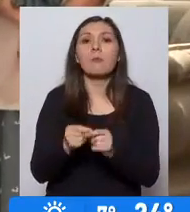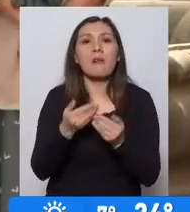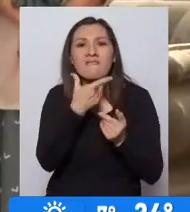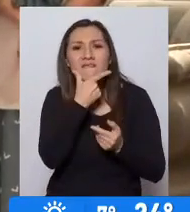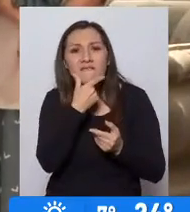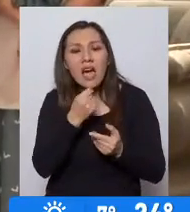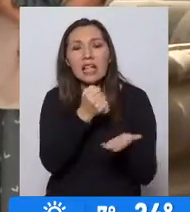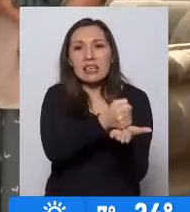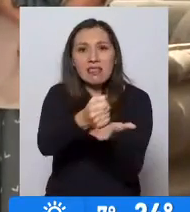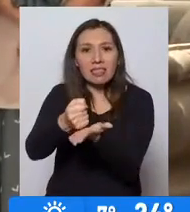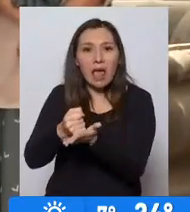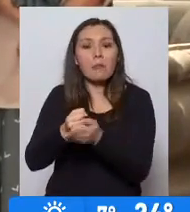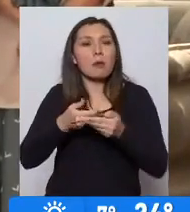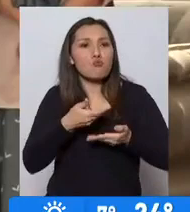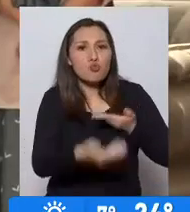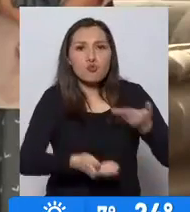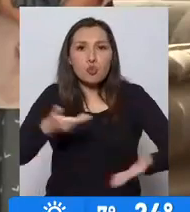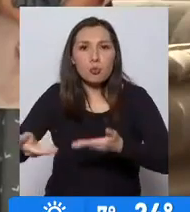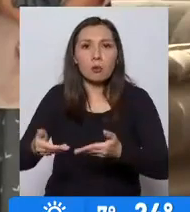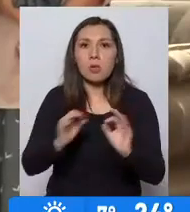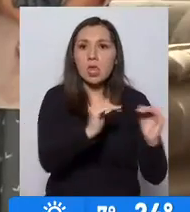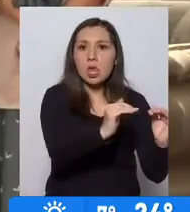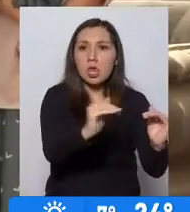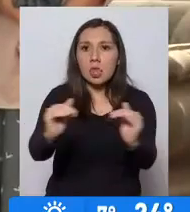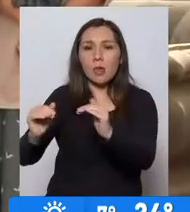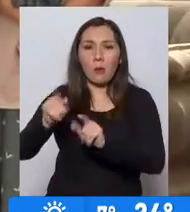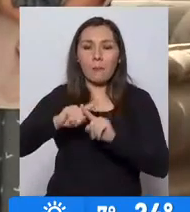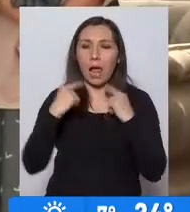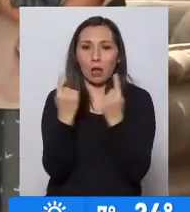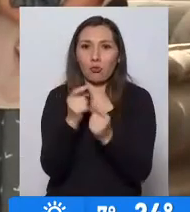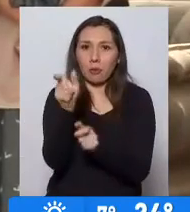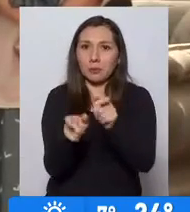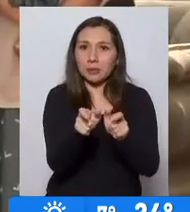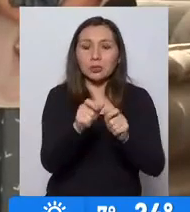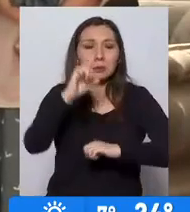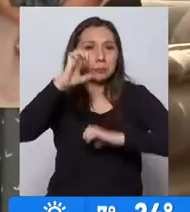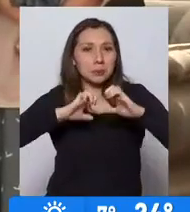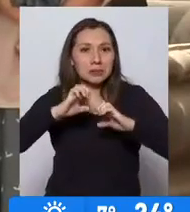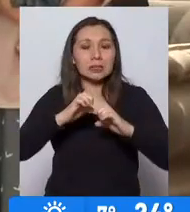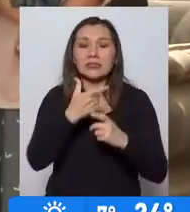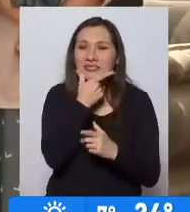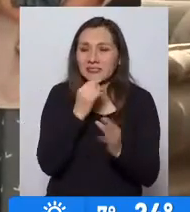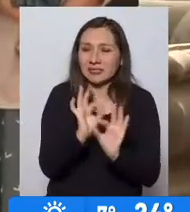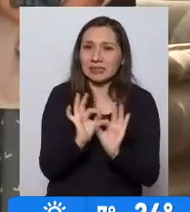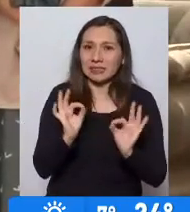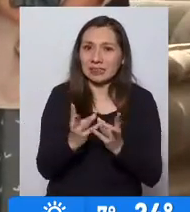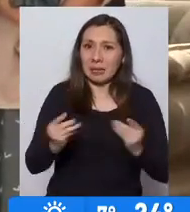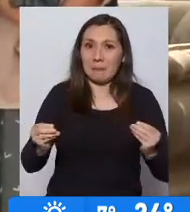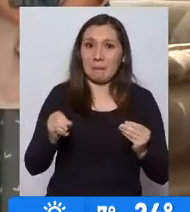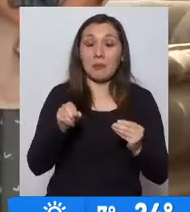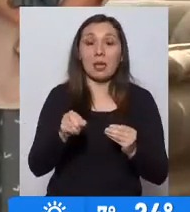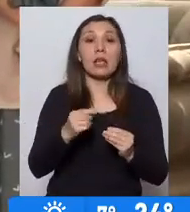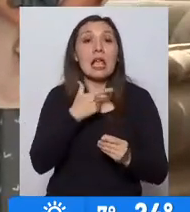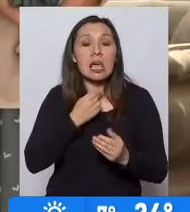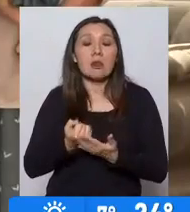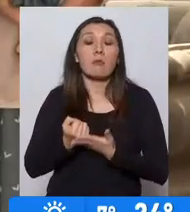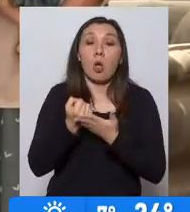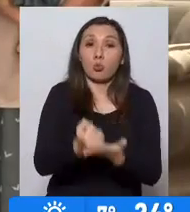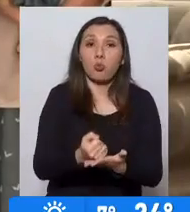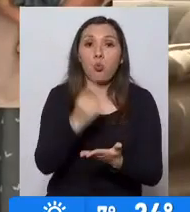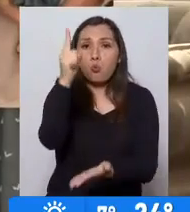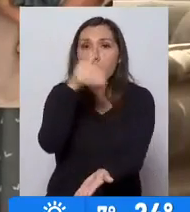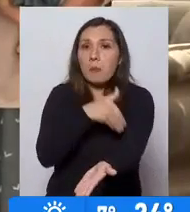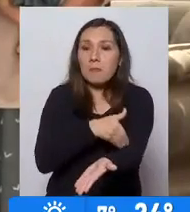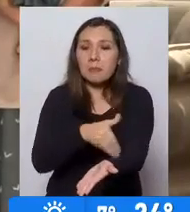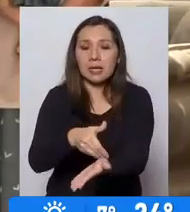expedito, masivo, estandarizado, simple. Queremos que favorezca a 1 millón